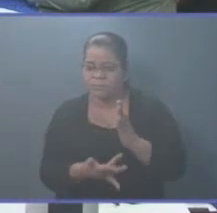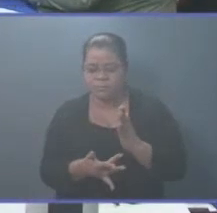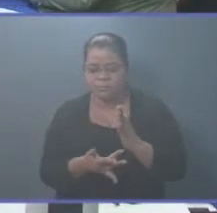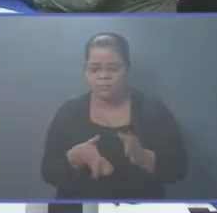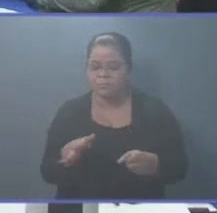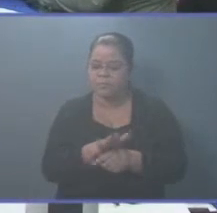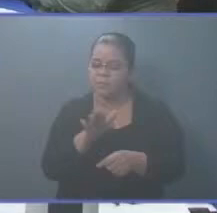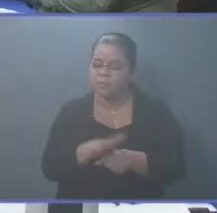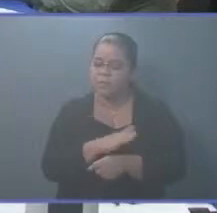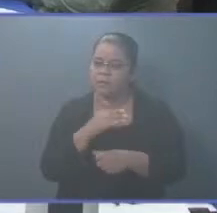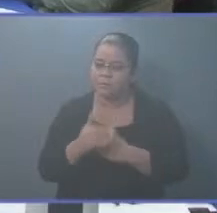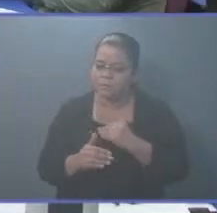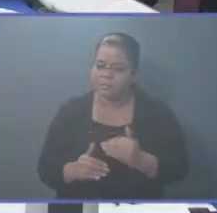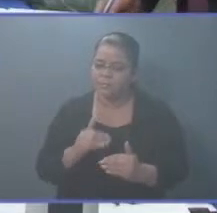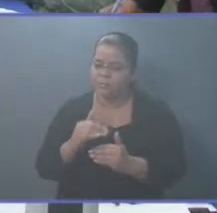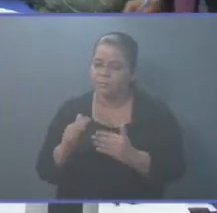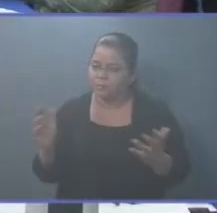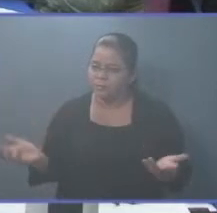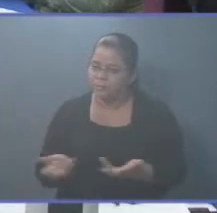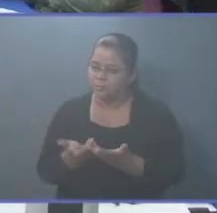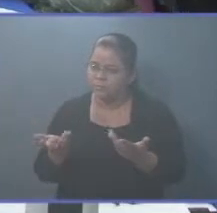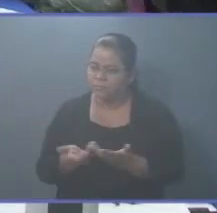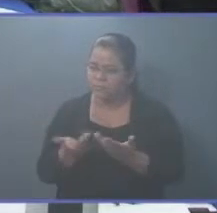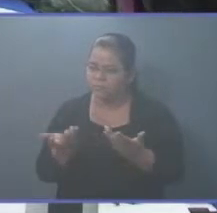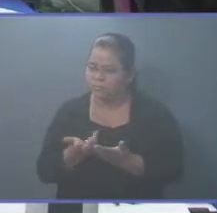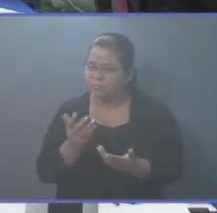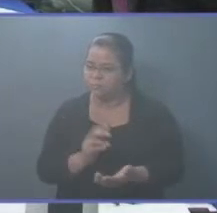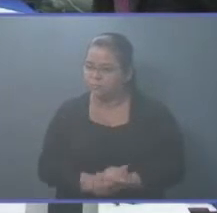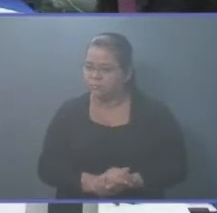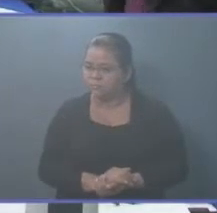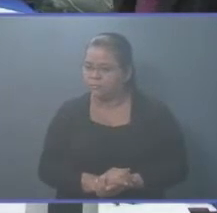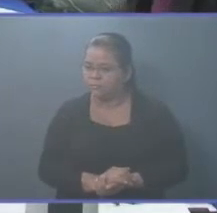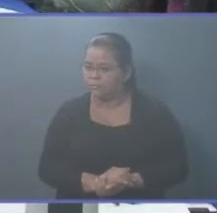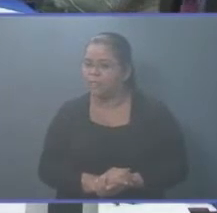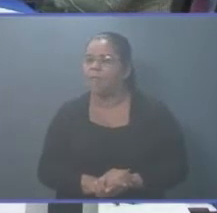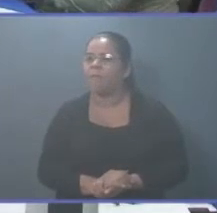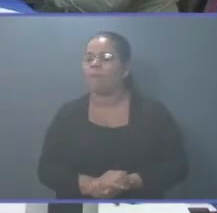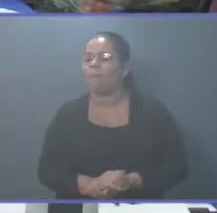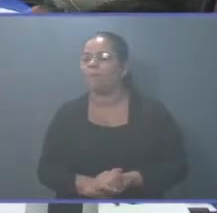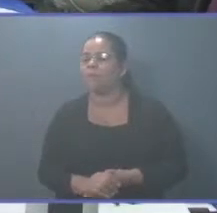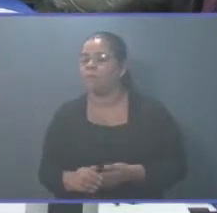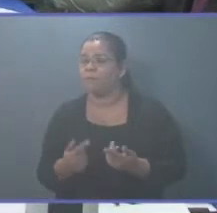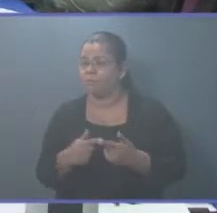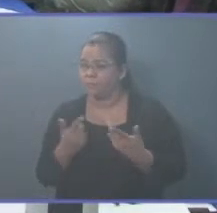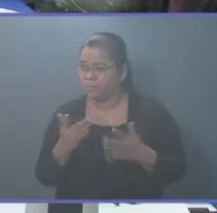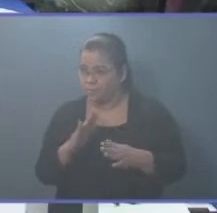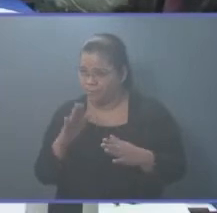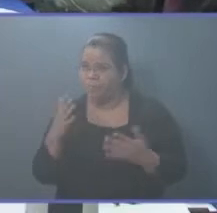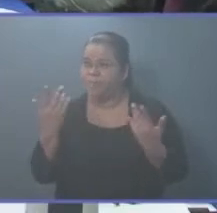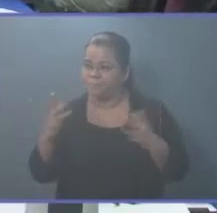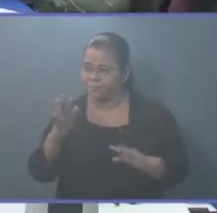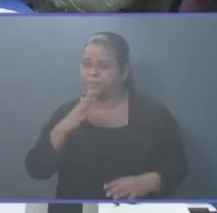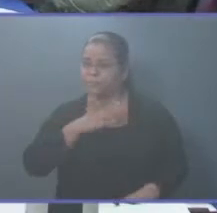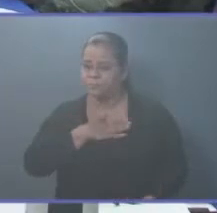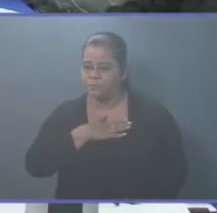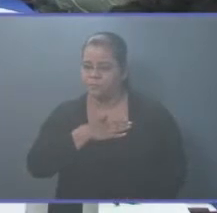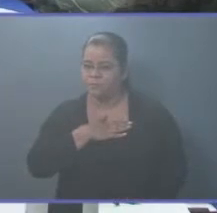necesarios para la investigación y judicialización de los casos en esta materia. Contarán.